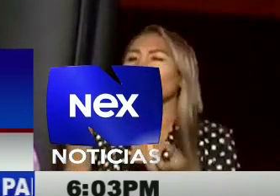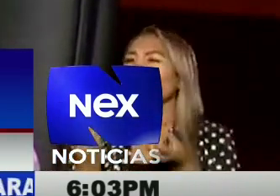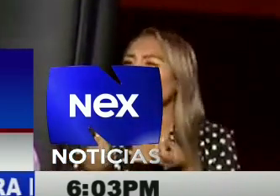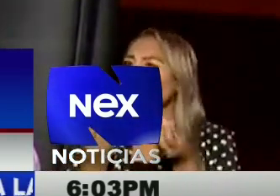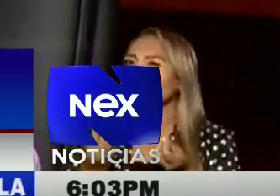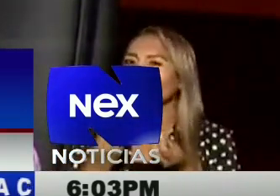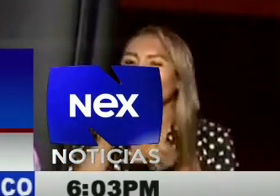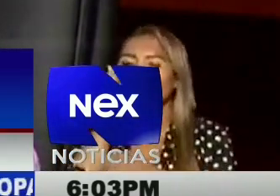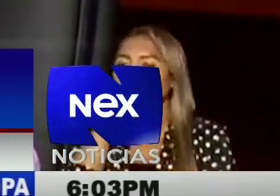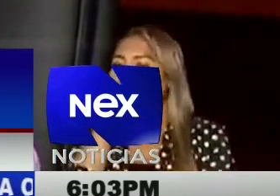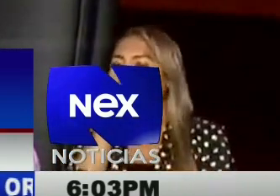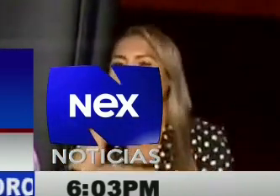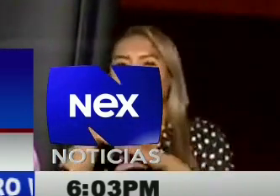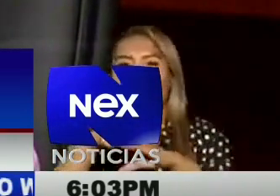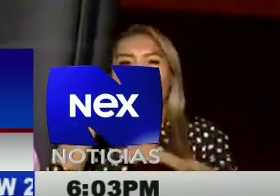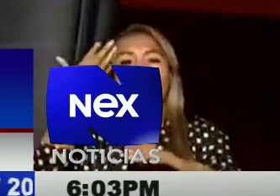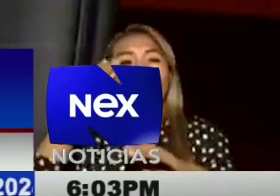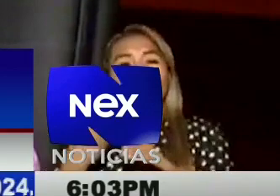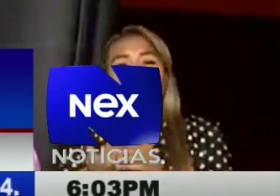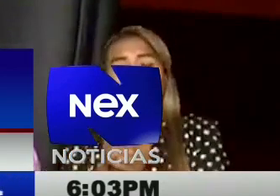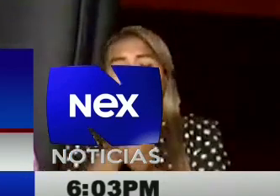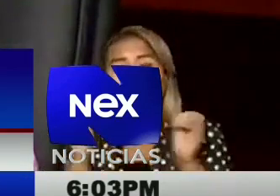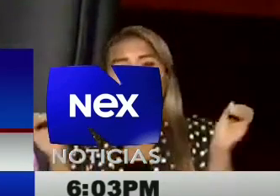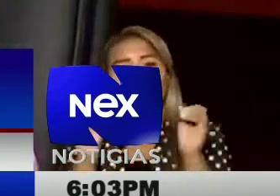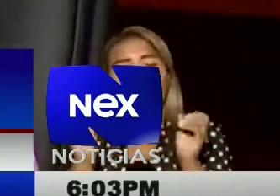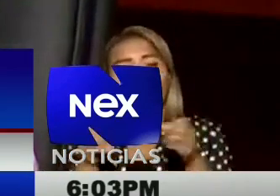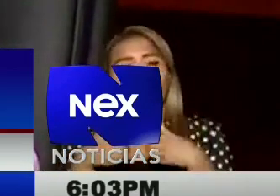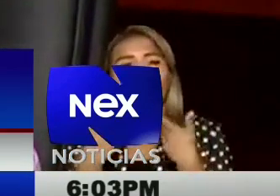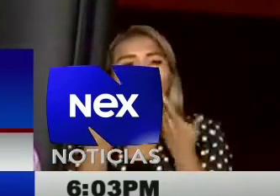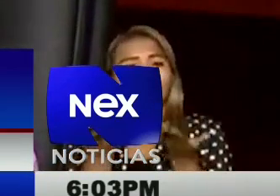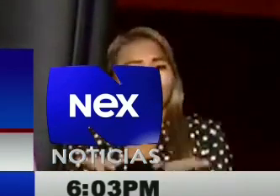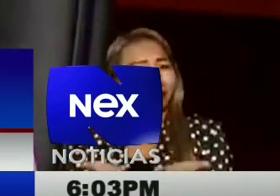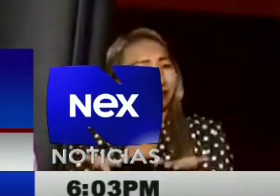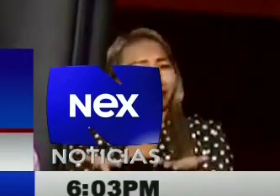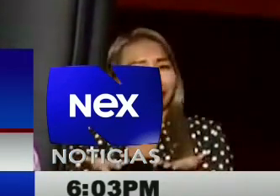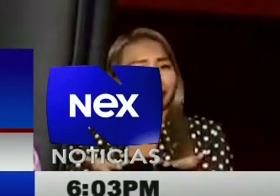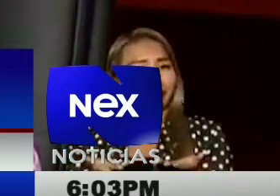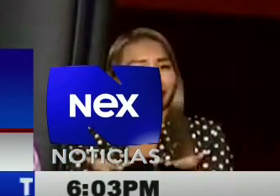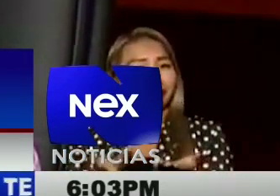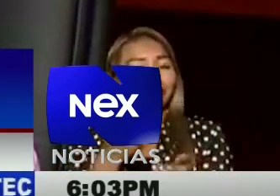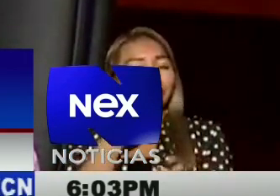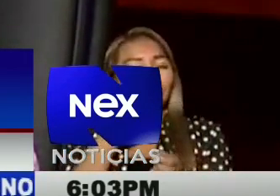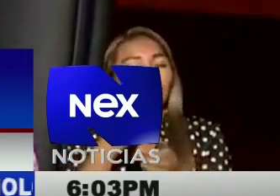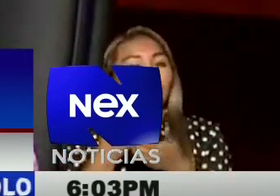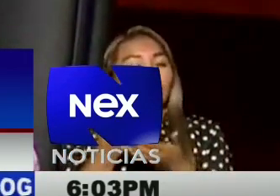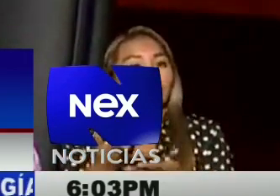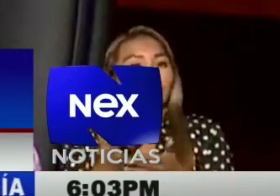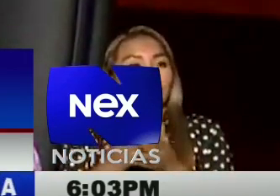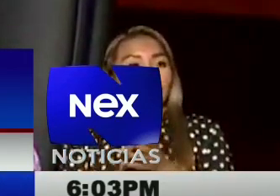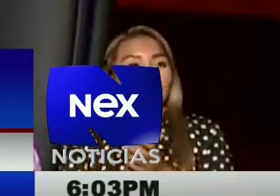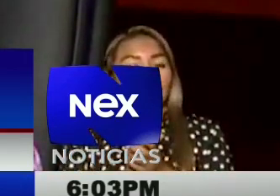salen del trabajo y llegan tarde por motivos de la demora de los buses.